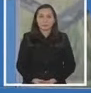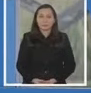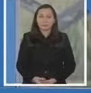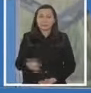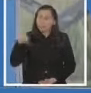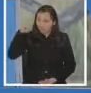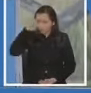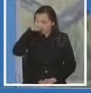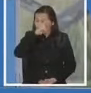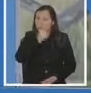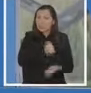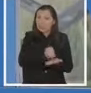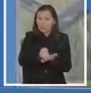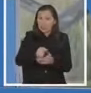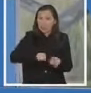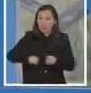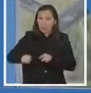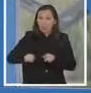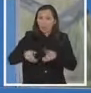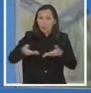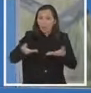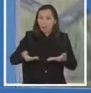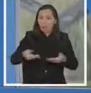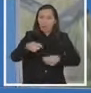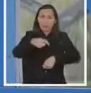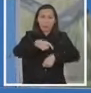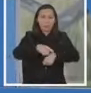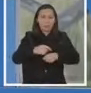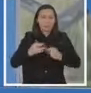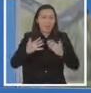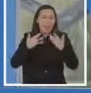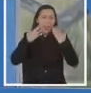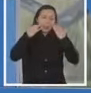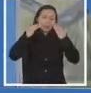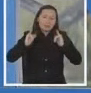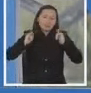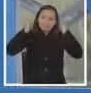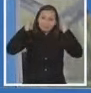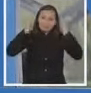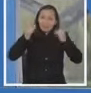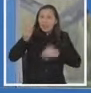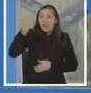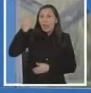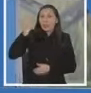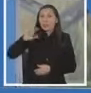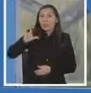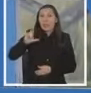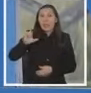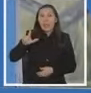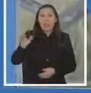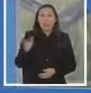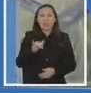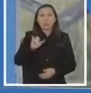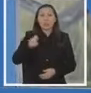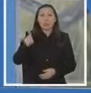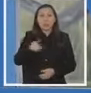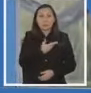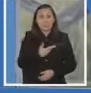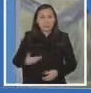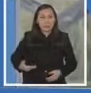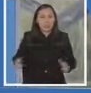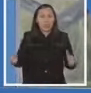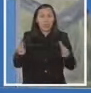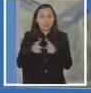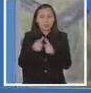Lo difícil que fue la tramitación, hoy día estamos en un momento de alegría y celebración, pero cuando Gael Yeomans era presidenta de la Comisión de